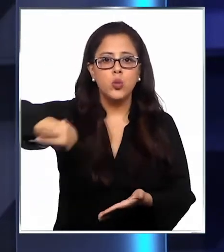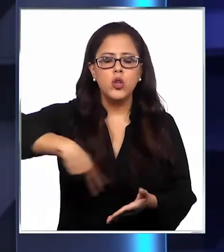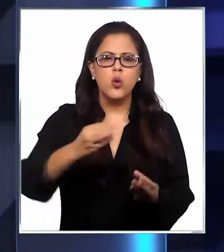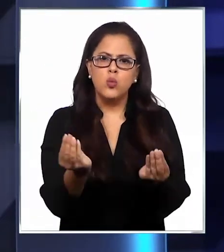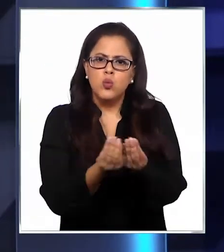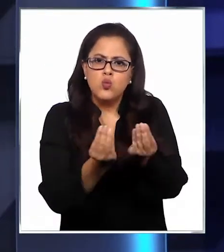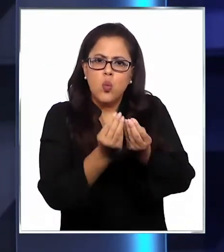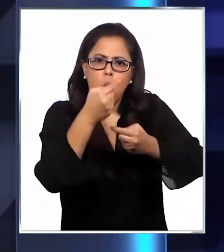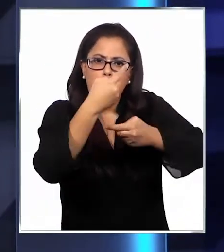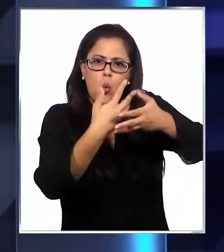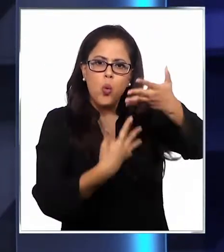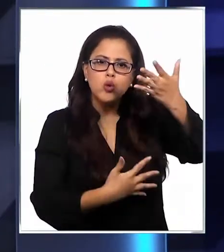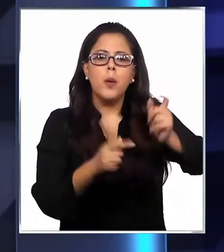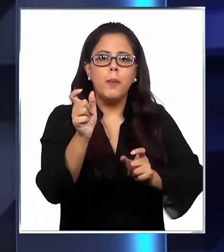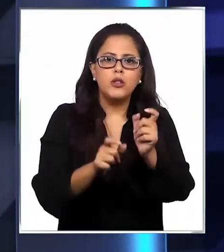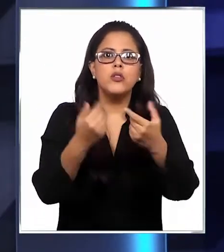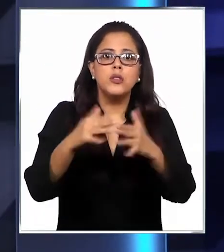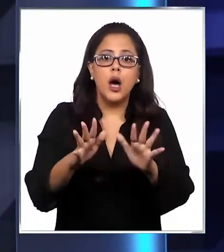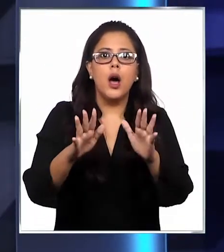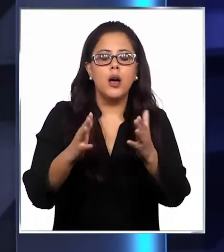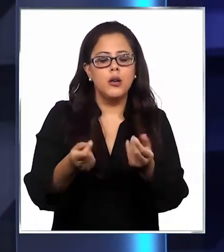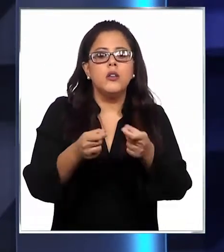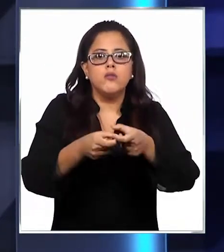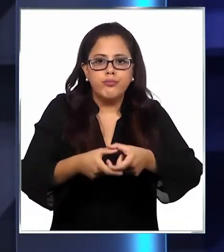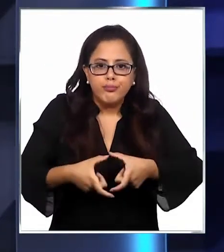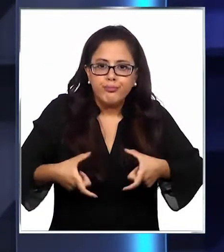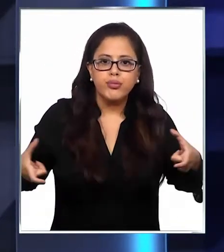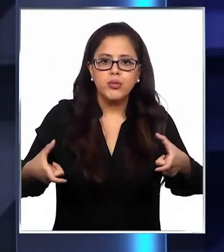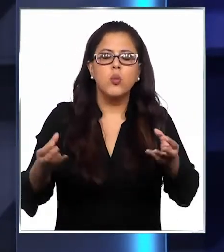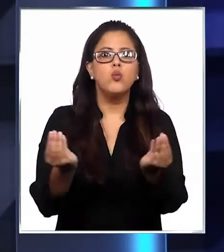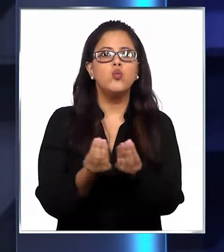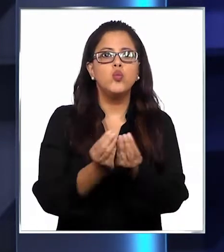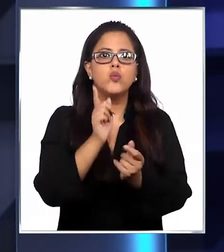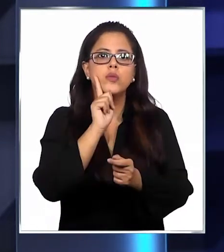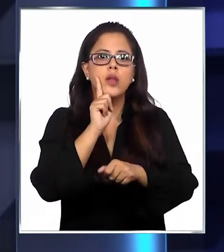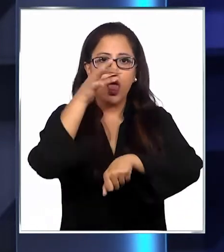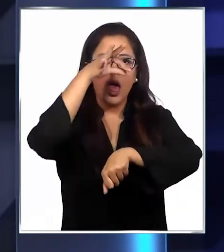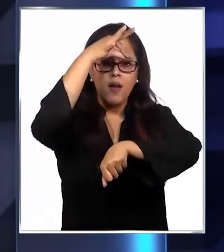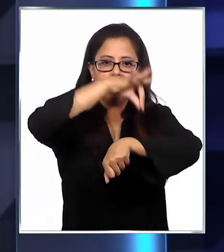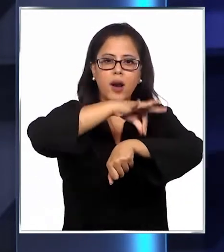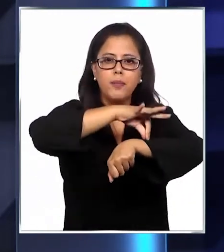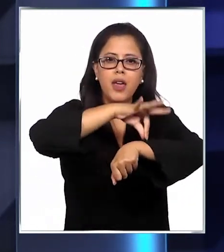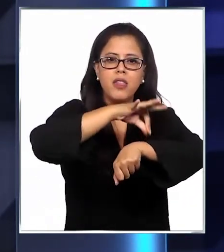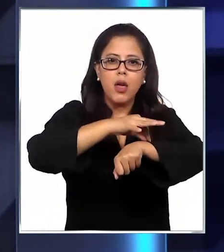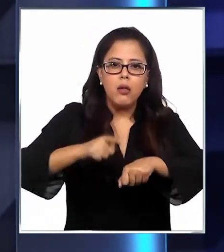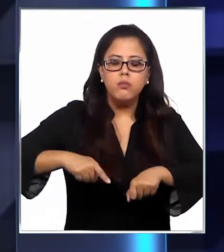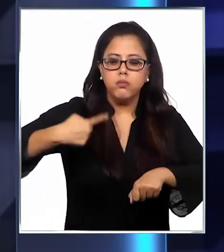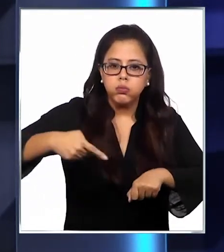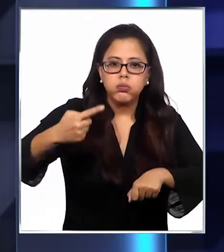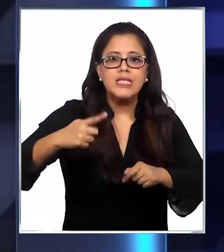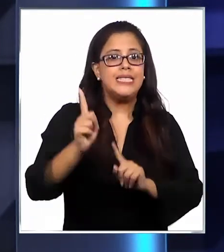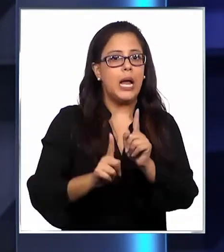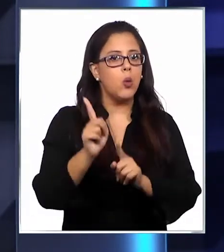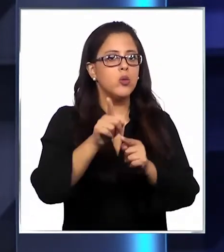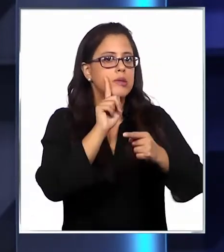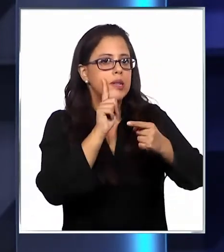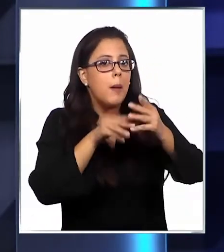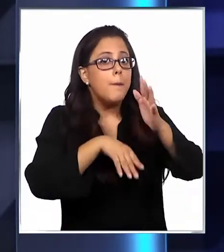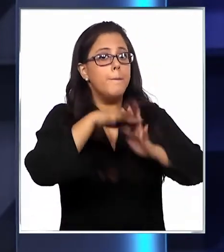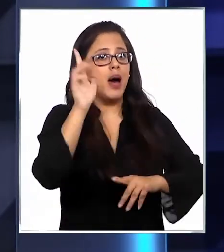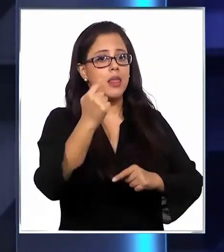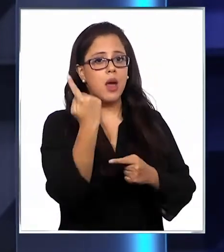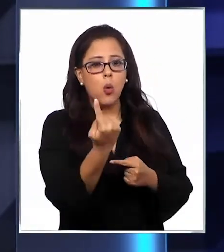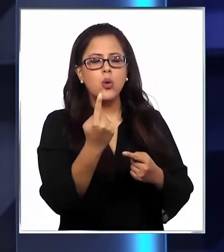muchos y cada vez más, ¿verdad? Una población que va creciendo y creciendo. Muchos de ellos tienen enfermedades crónicas, algunos tienen más de una incluso. ¿Cómo podría